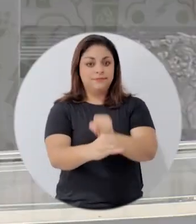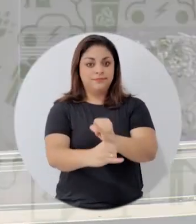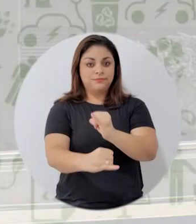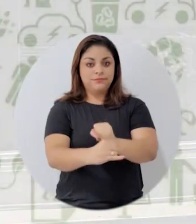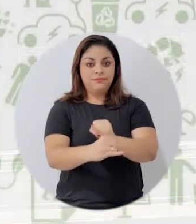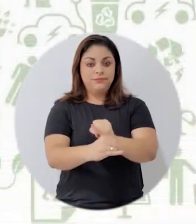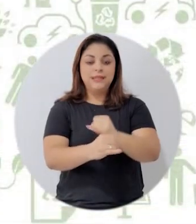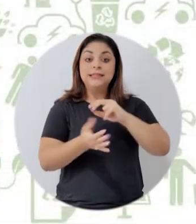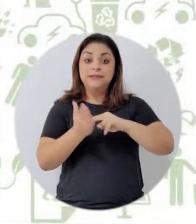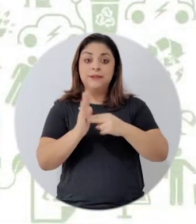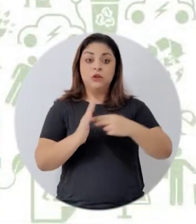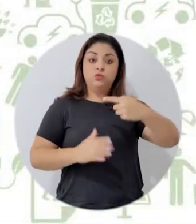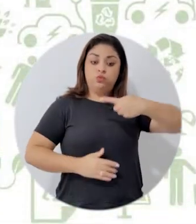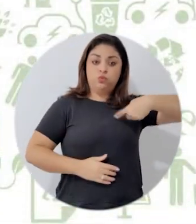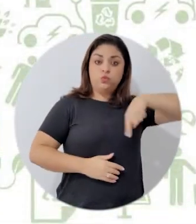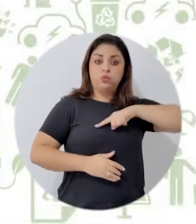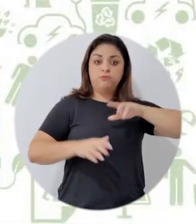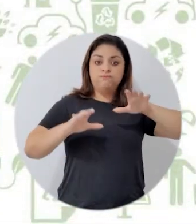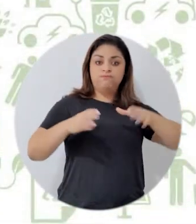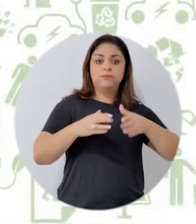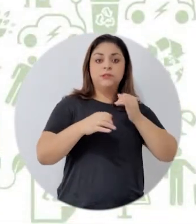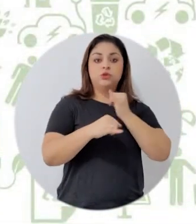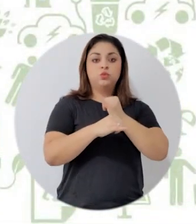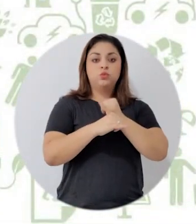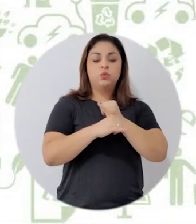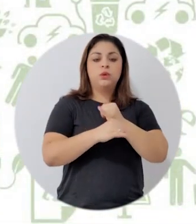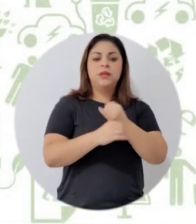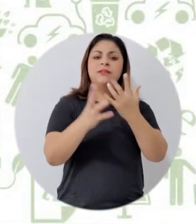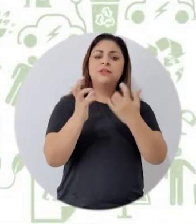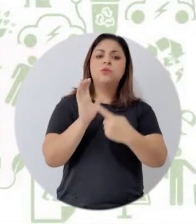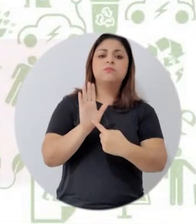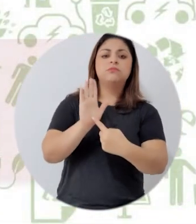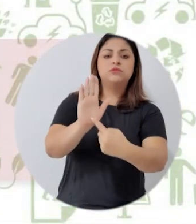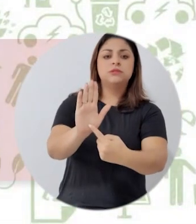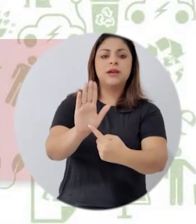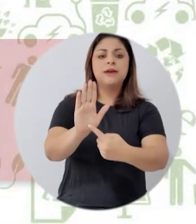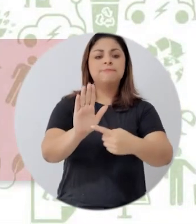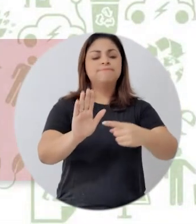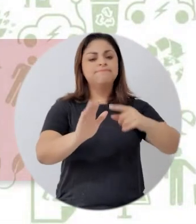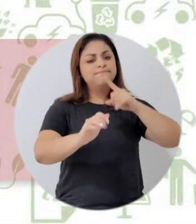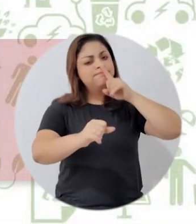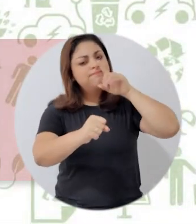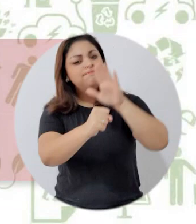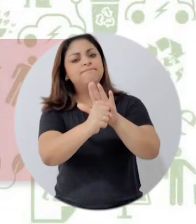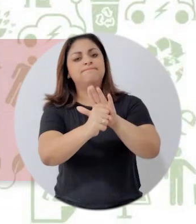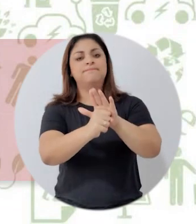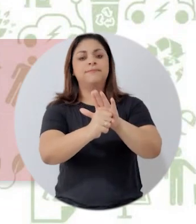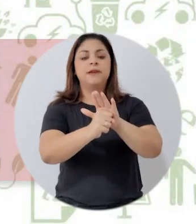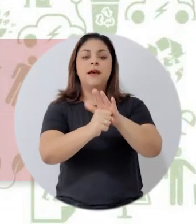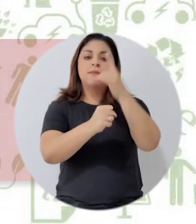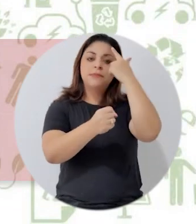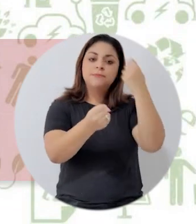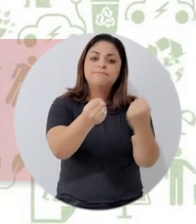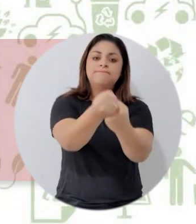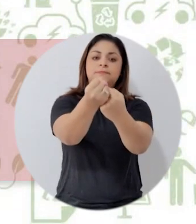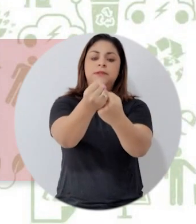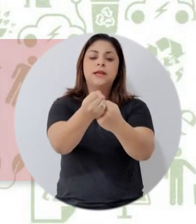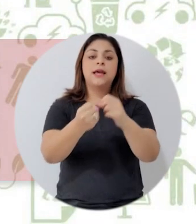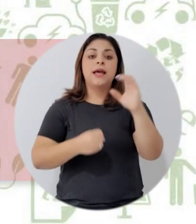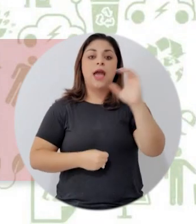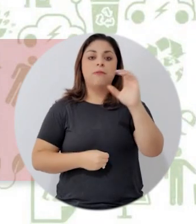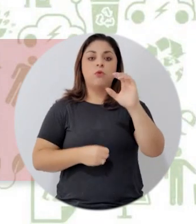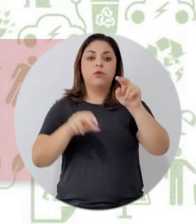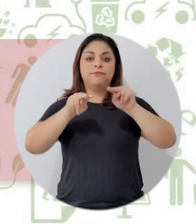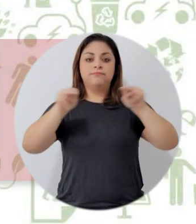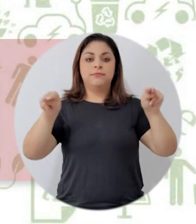institución queremos demostrar nuestras acciones ambientales en temas de gestión de carbono. Entonces lo que hacemos como institución es